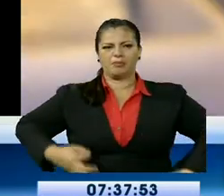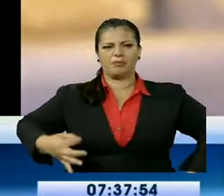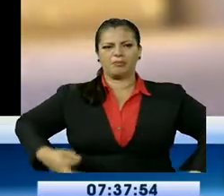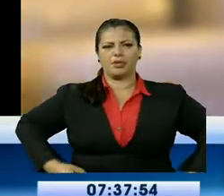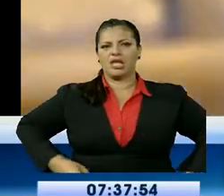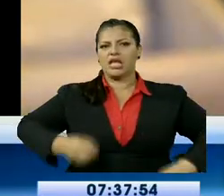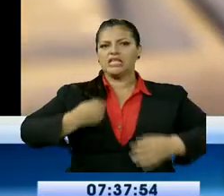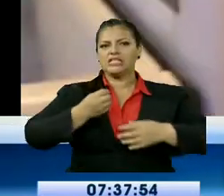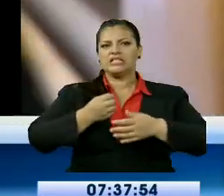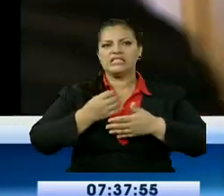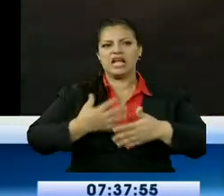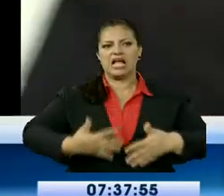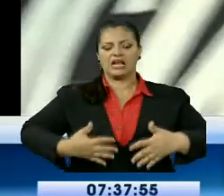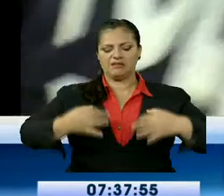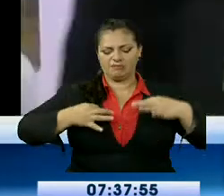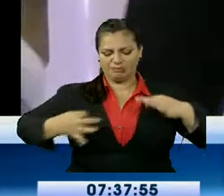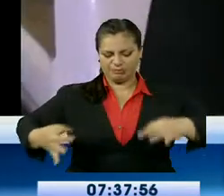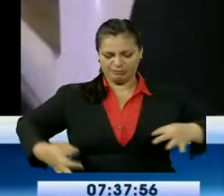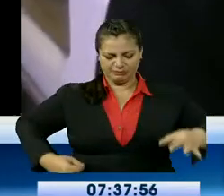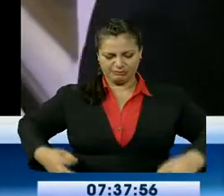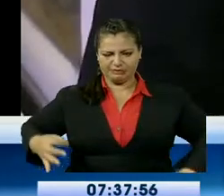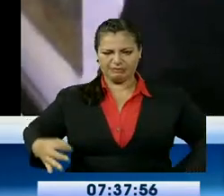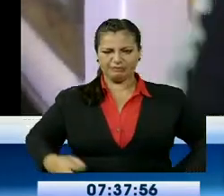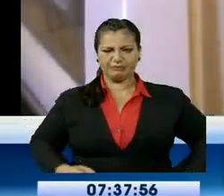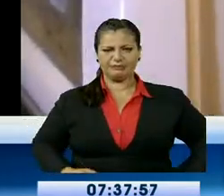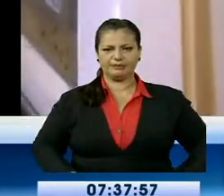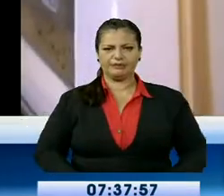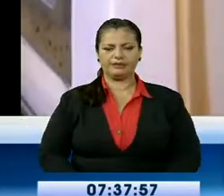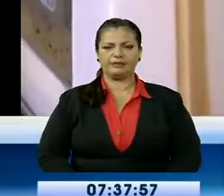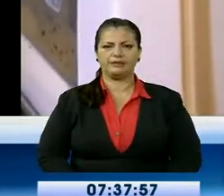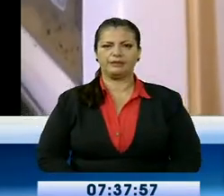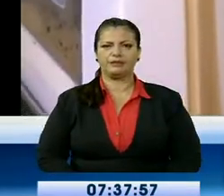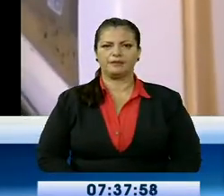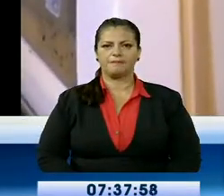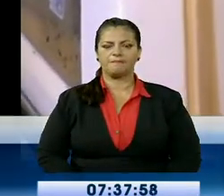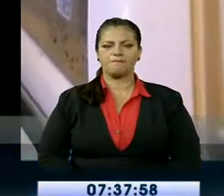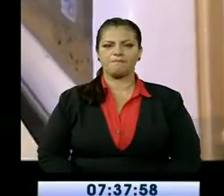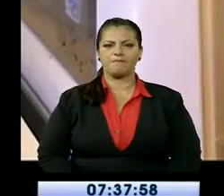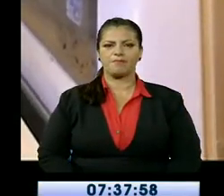En Chimborazo informó Darwin Altamirano.